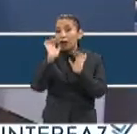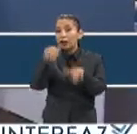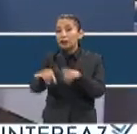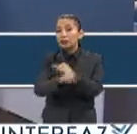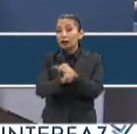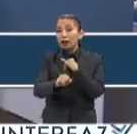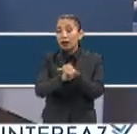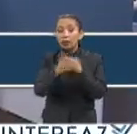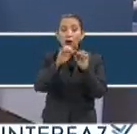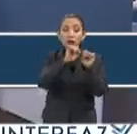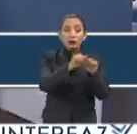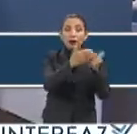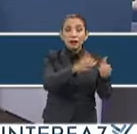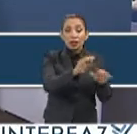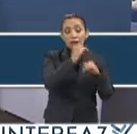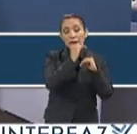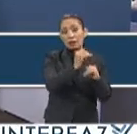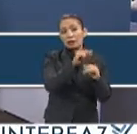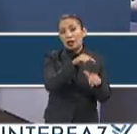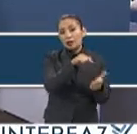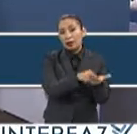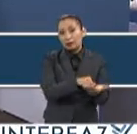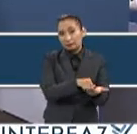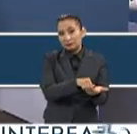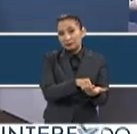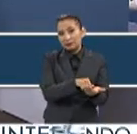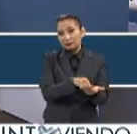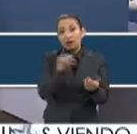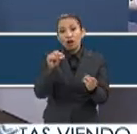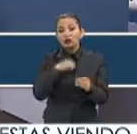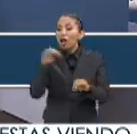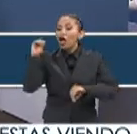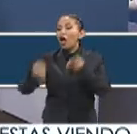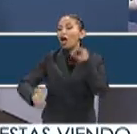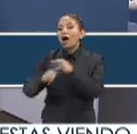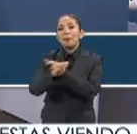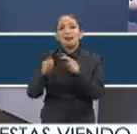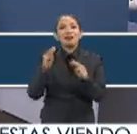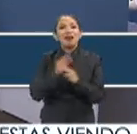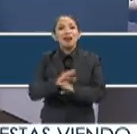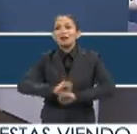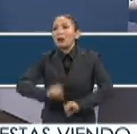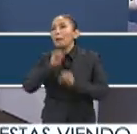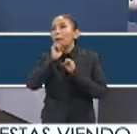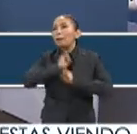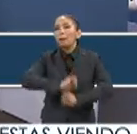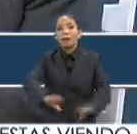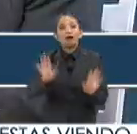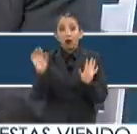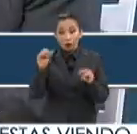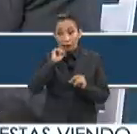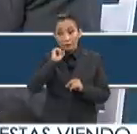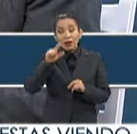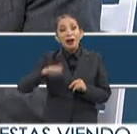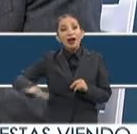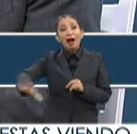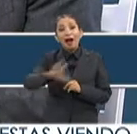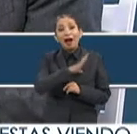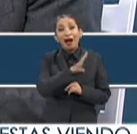disponibles porque todo esto implica no solamente poner en línea los materiales y todo, implica que